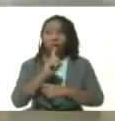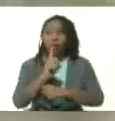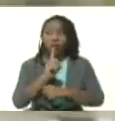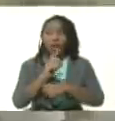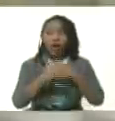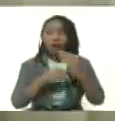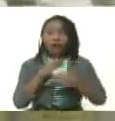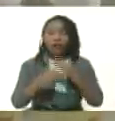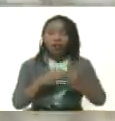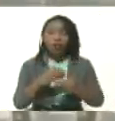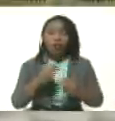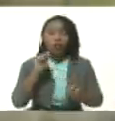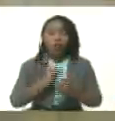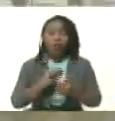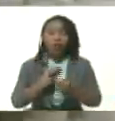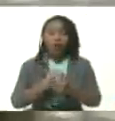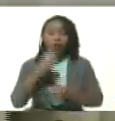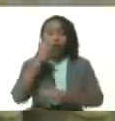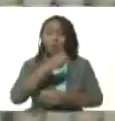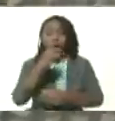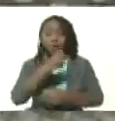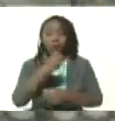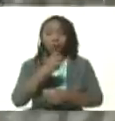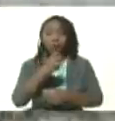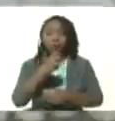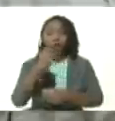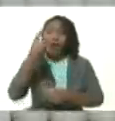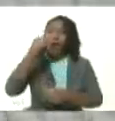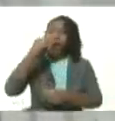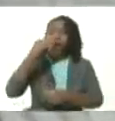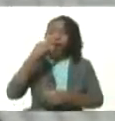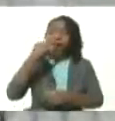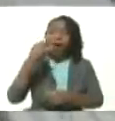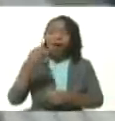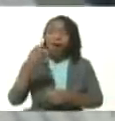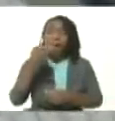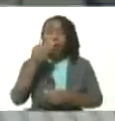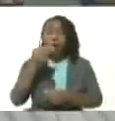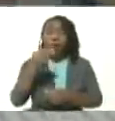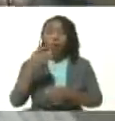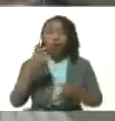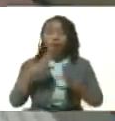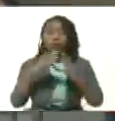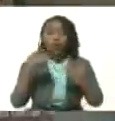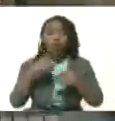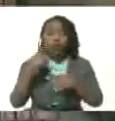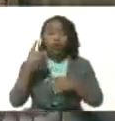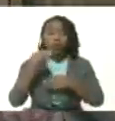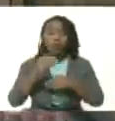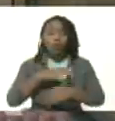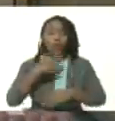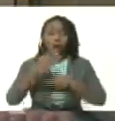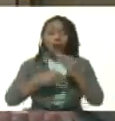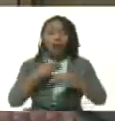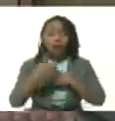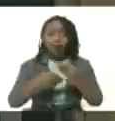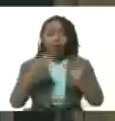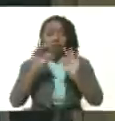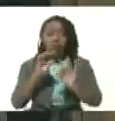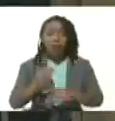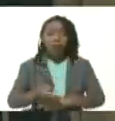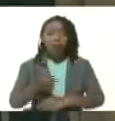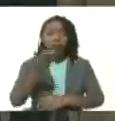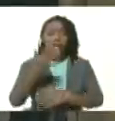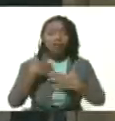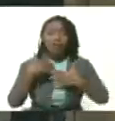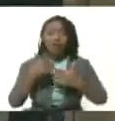penicilínicos, semisólidos, líquidos orales, antisépticos y polvo tópico, la posibilidad de suministrar un porcentaje importante para la